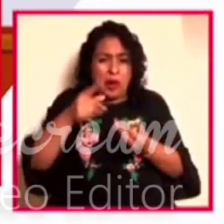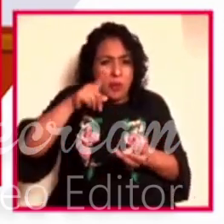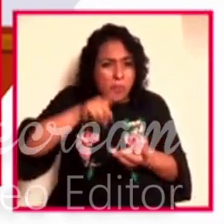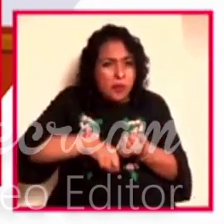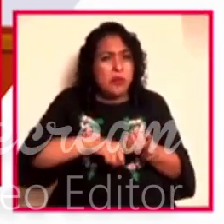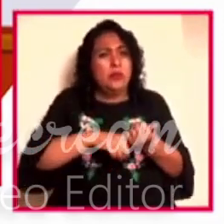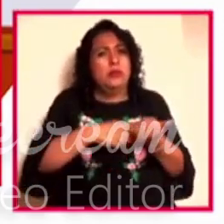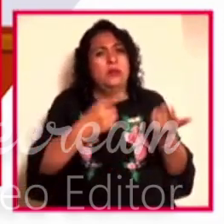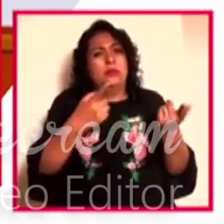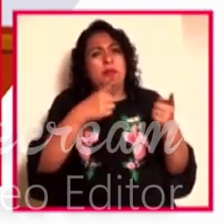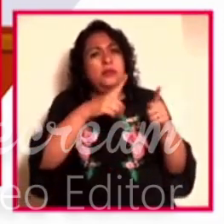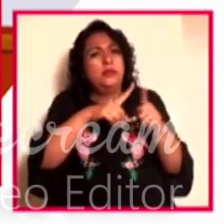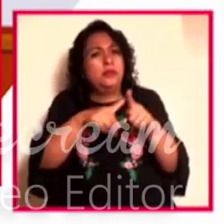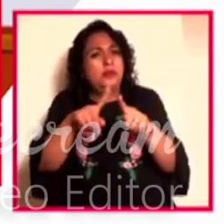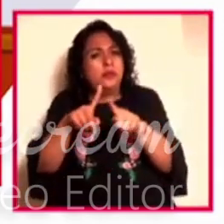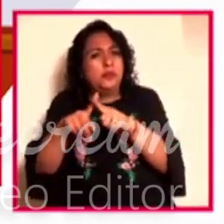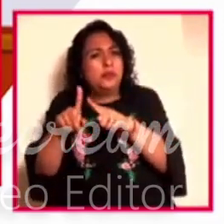distintas